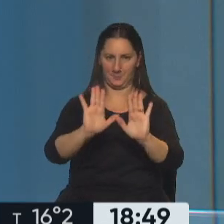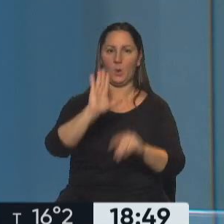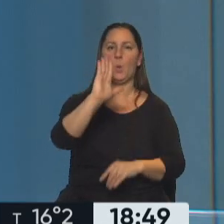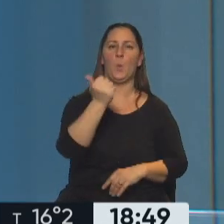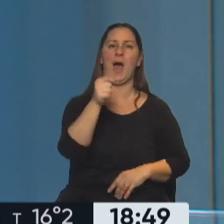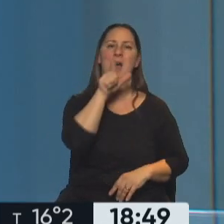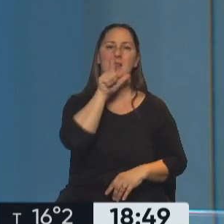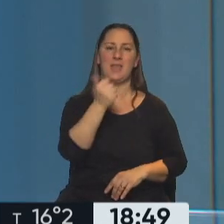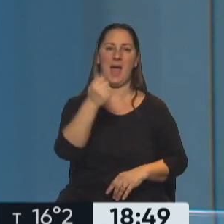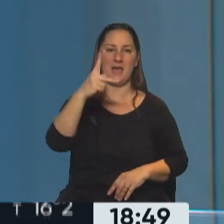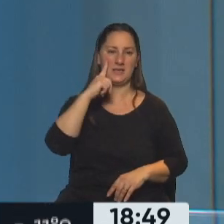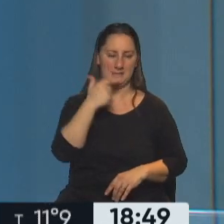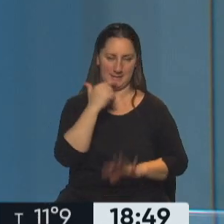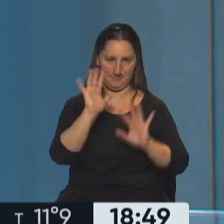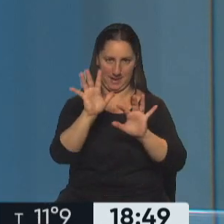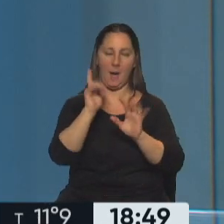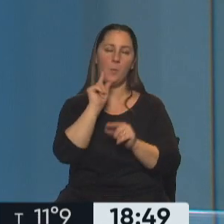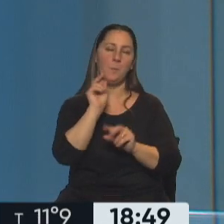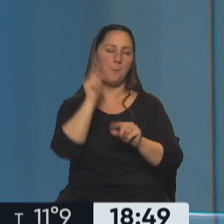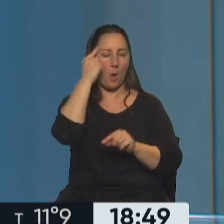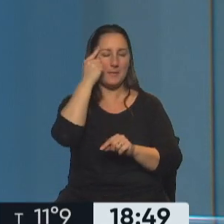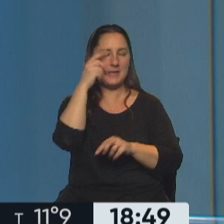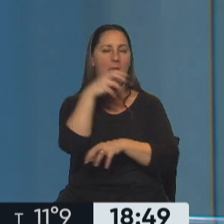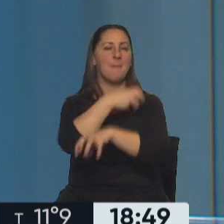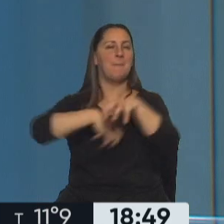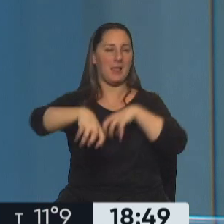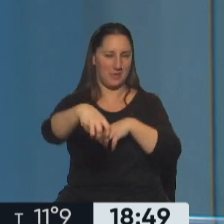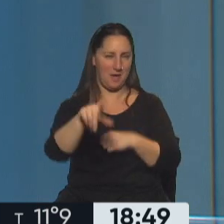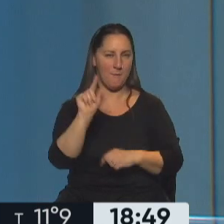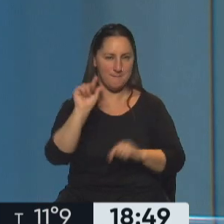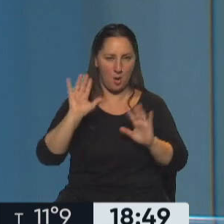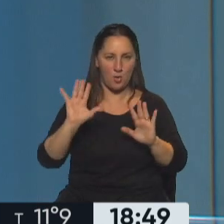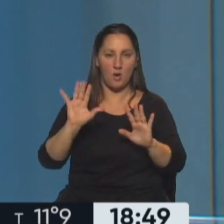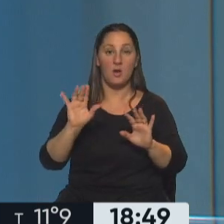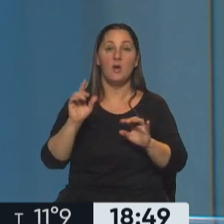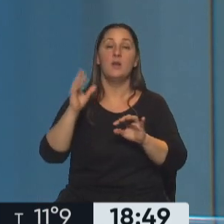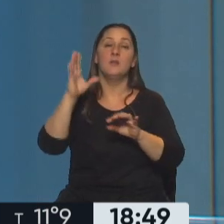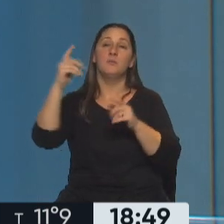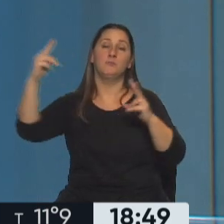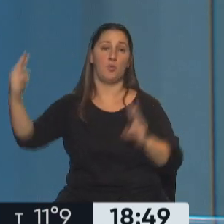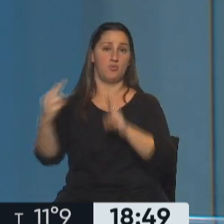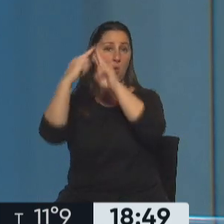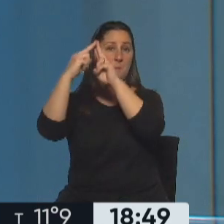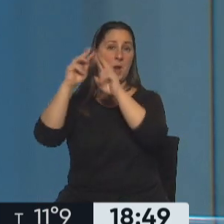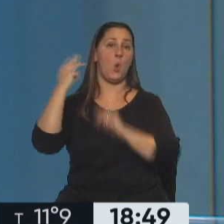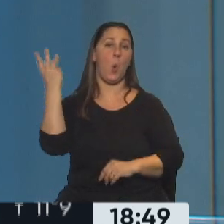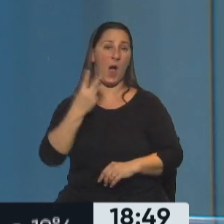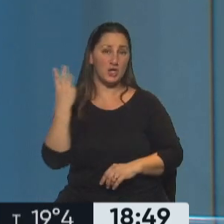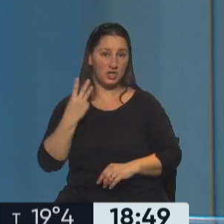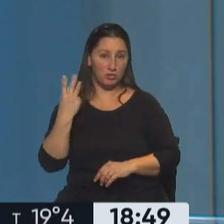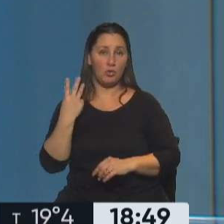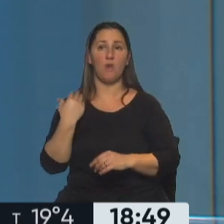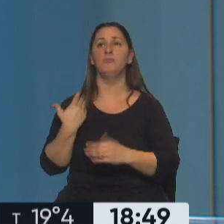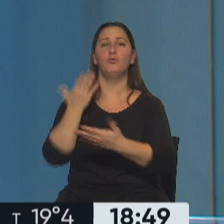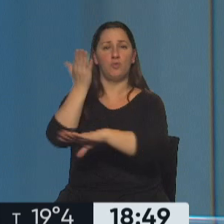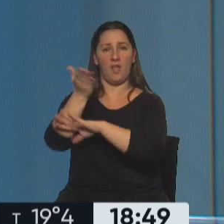Batakis. Dale. ¿No? Empaticemos un poco con Batakis, que acaba Empaticemos. de volver de una cumbre en Washington presentándose